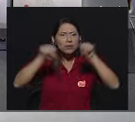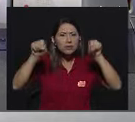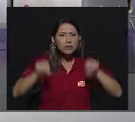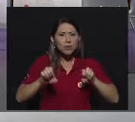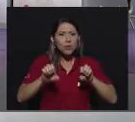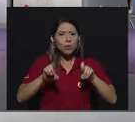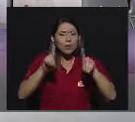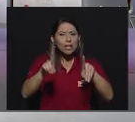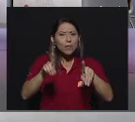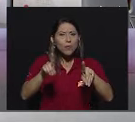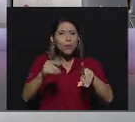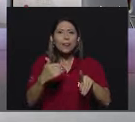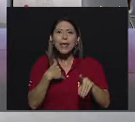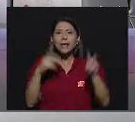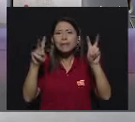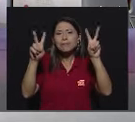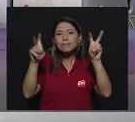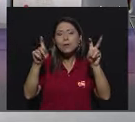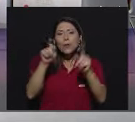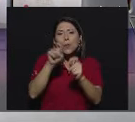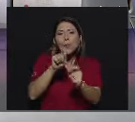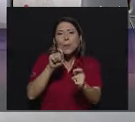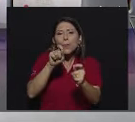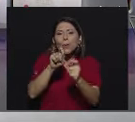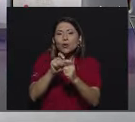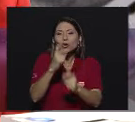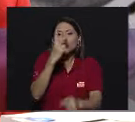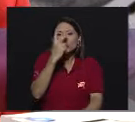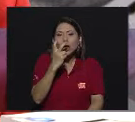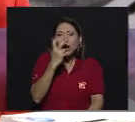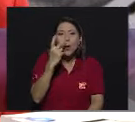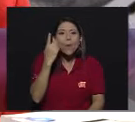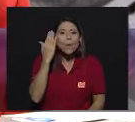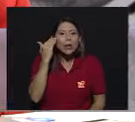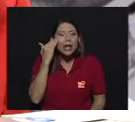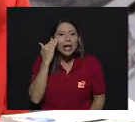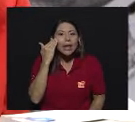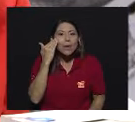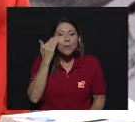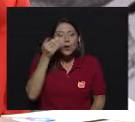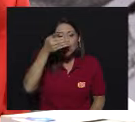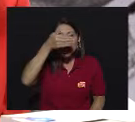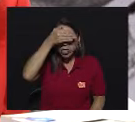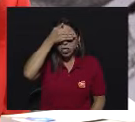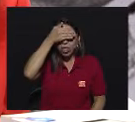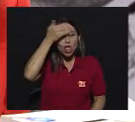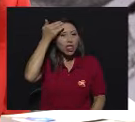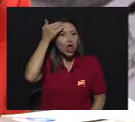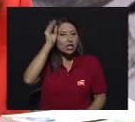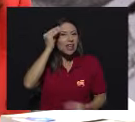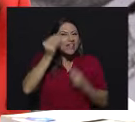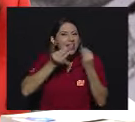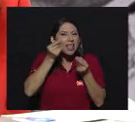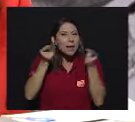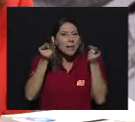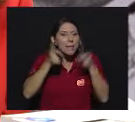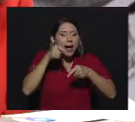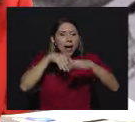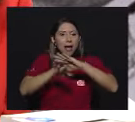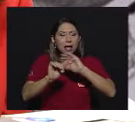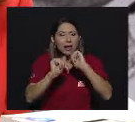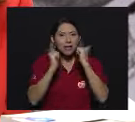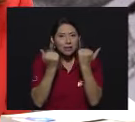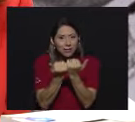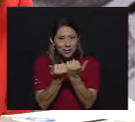educativo viene trabajando con un punto ciego. No conoce bien lo que pasa en las aulas. Y ese es un tema